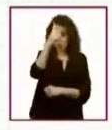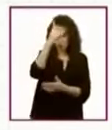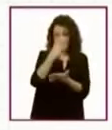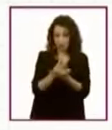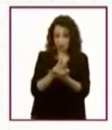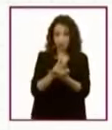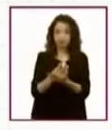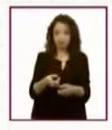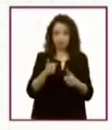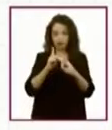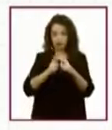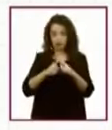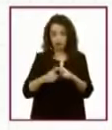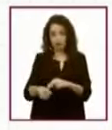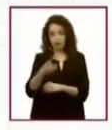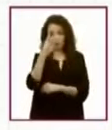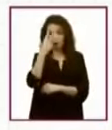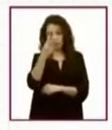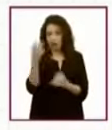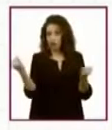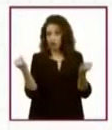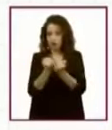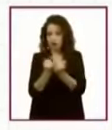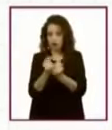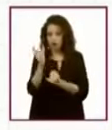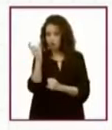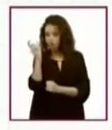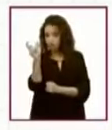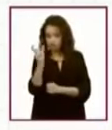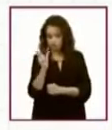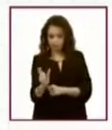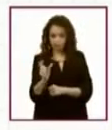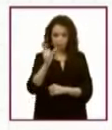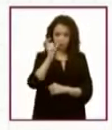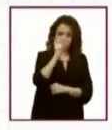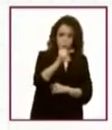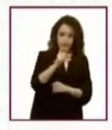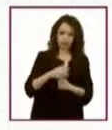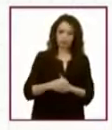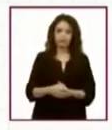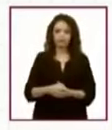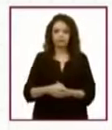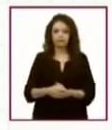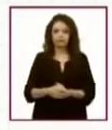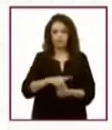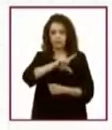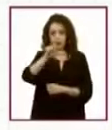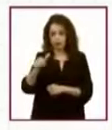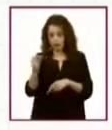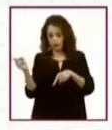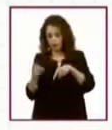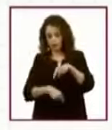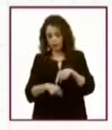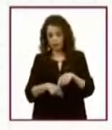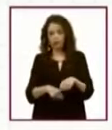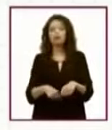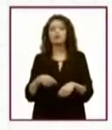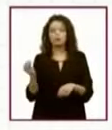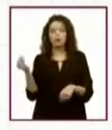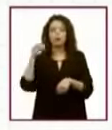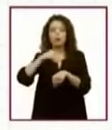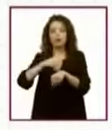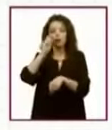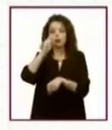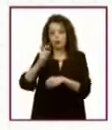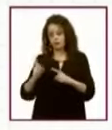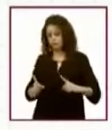en 3 partes iguales y elimina el segmento de en medio. Luego, sustitúyelo por otros 2 segmentos de la